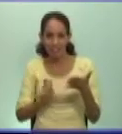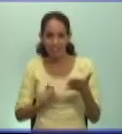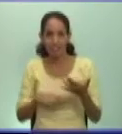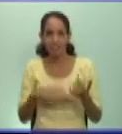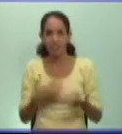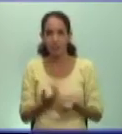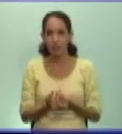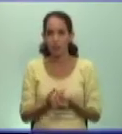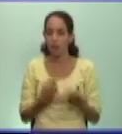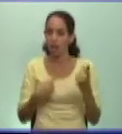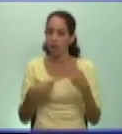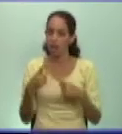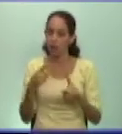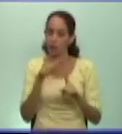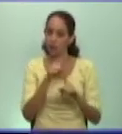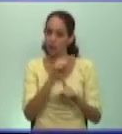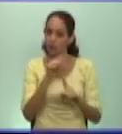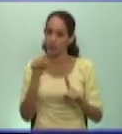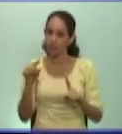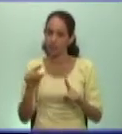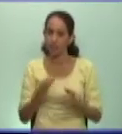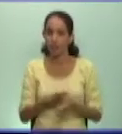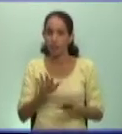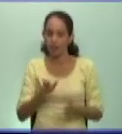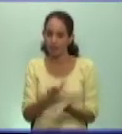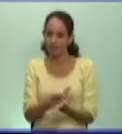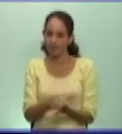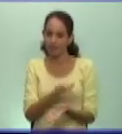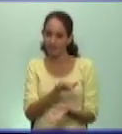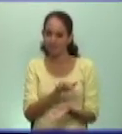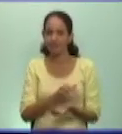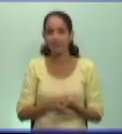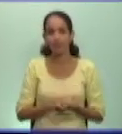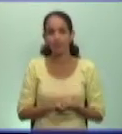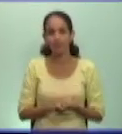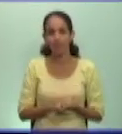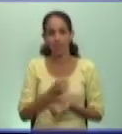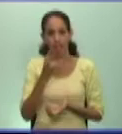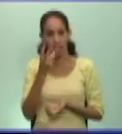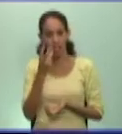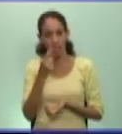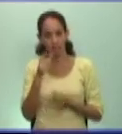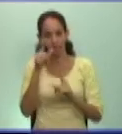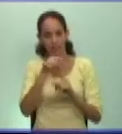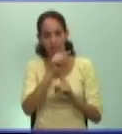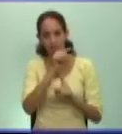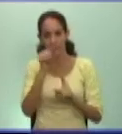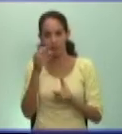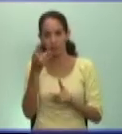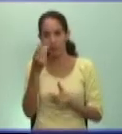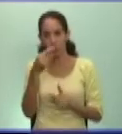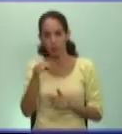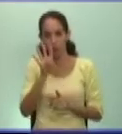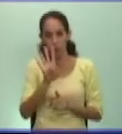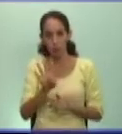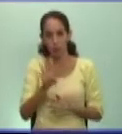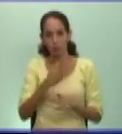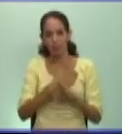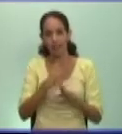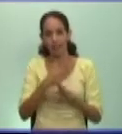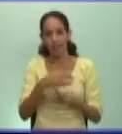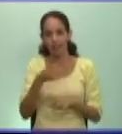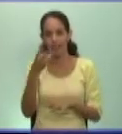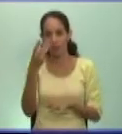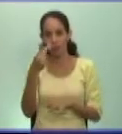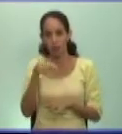los temas y las temáticas que nos quedaron pendientes, sobre todo el tema 4 y el tema 5, donde abarcamos los siglos XIX,